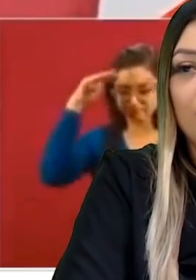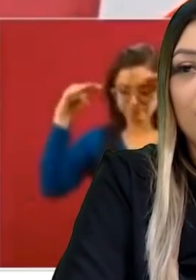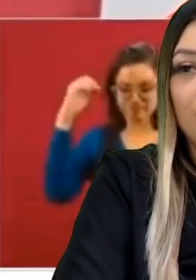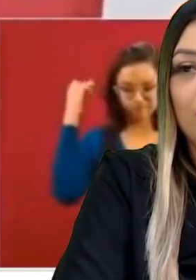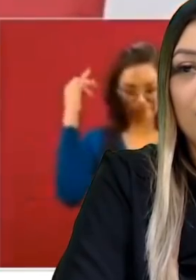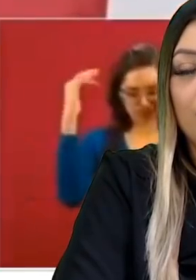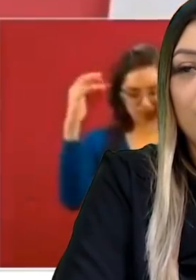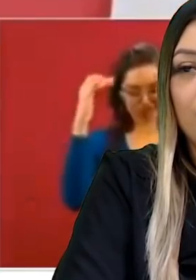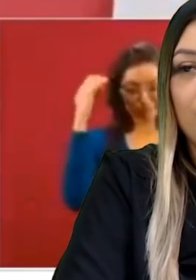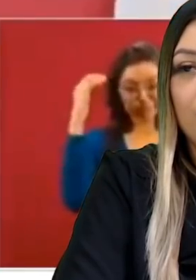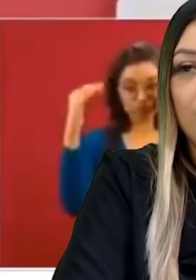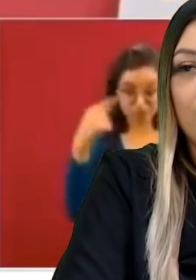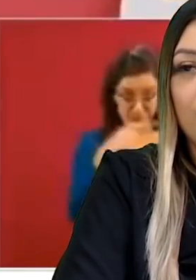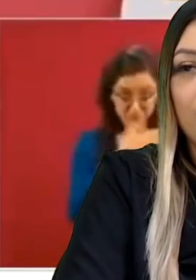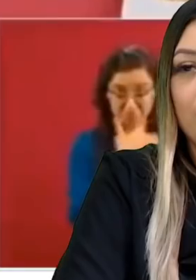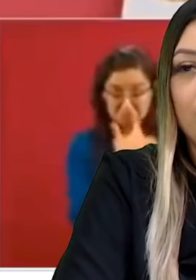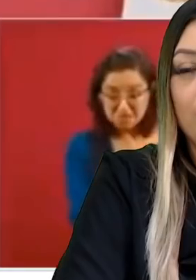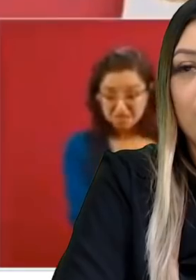Está bien,